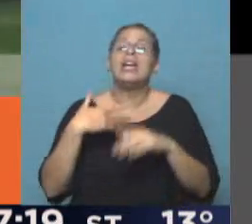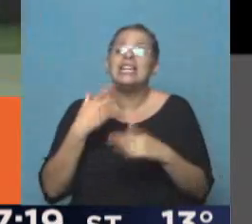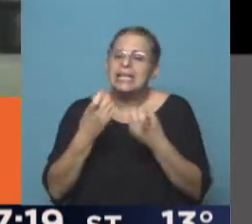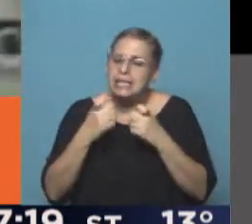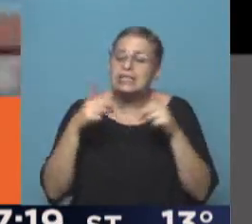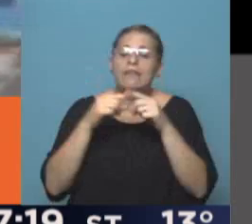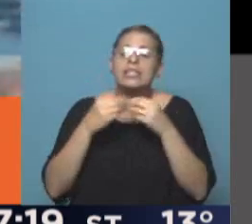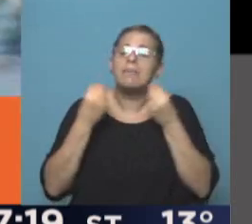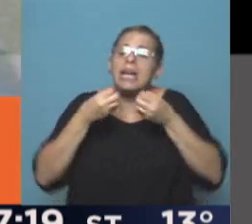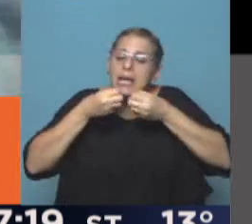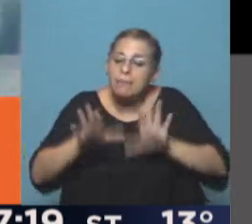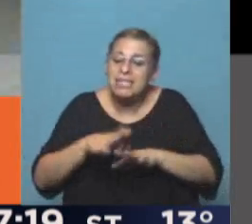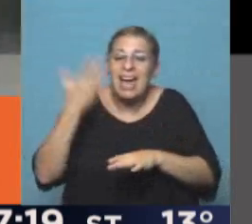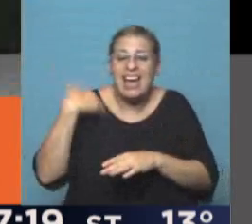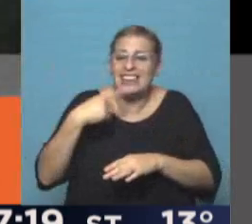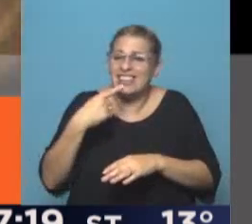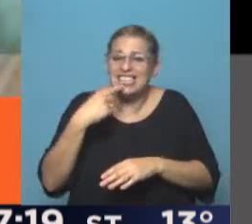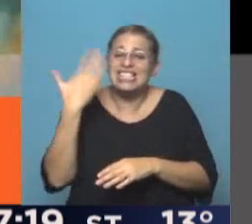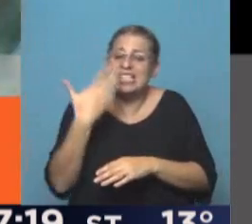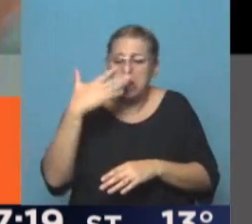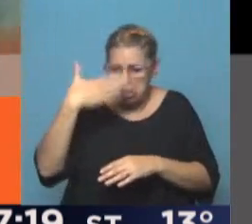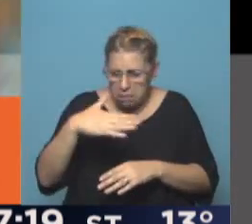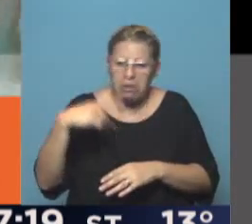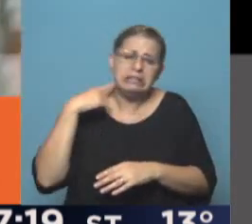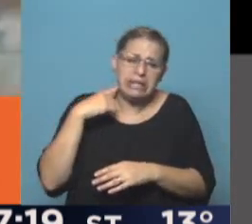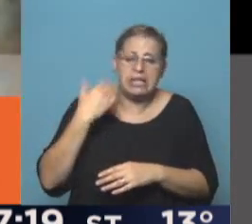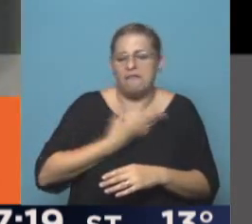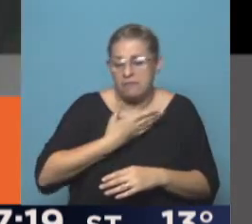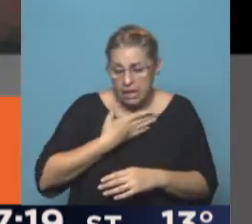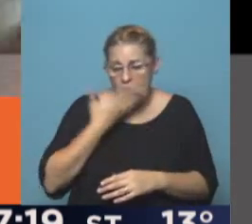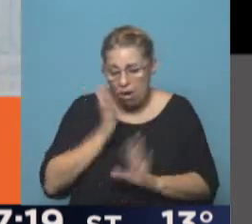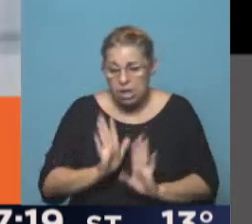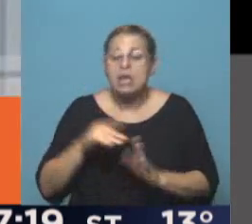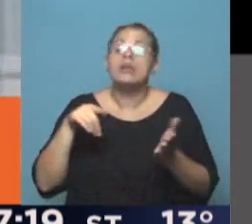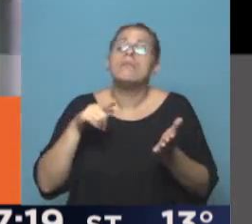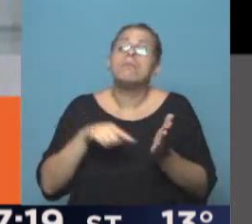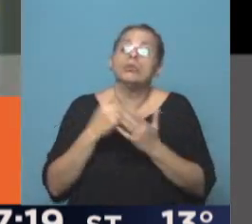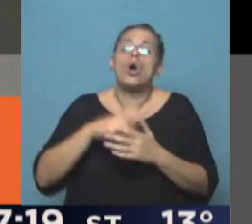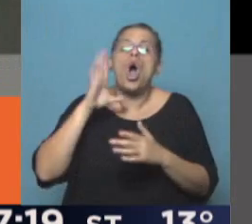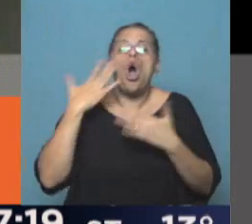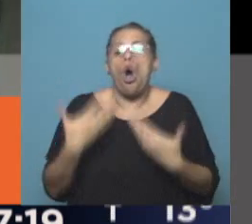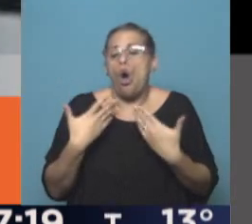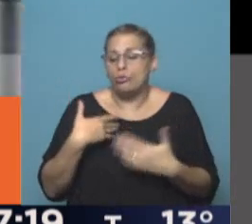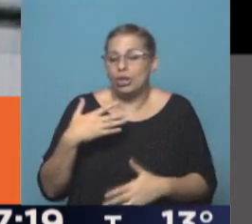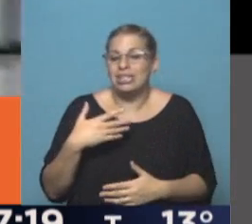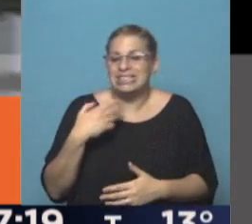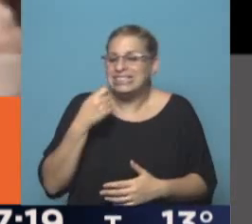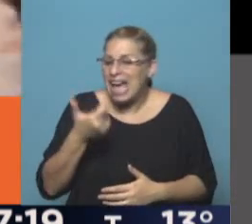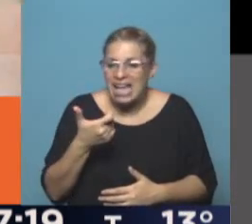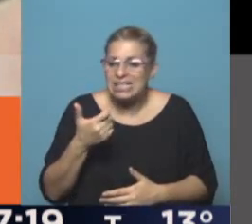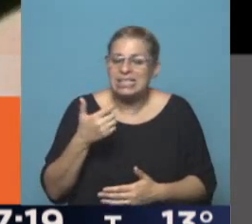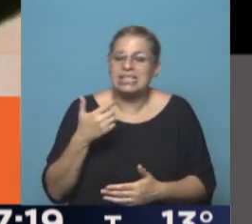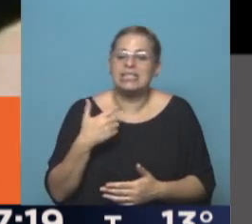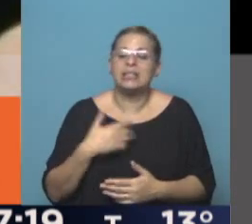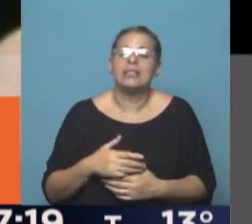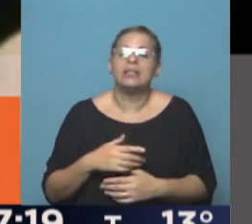comienzo, que era en principio el 5, posteriormente el 13 de febrero estamos hablando, pero que obviamente ya estamos prácticamente sobre